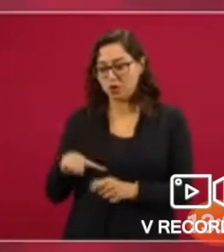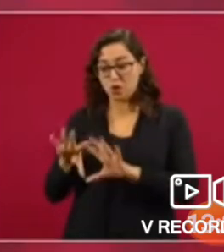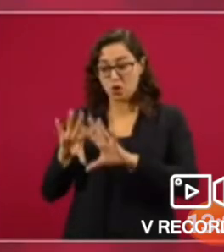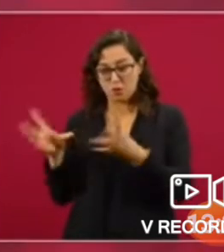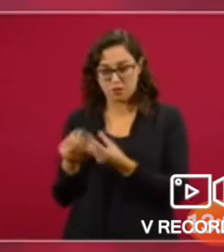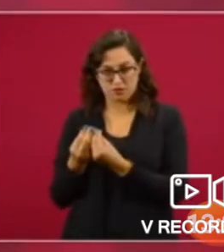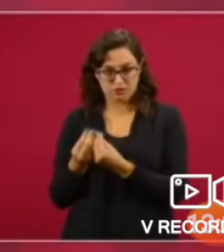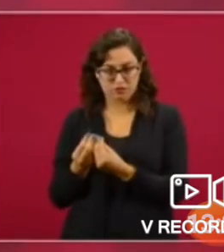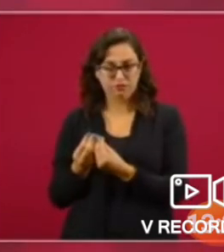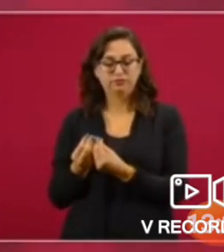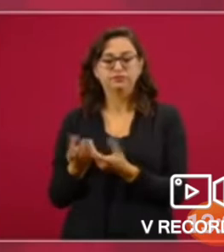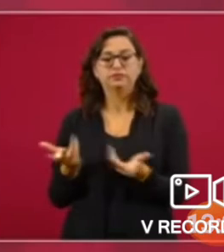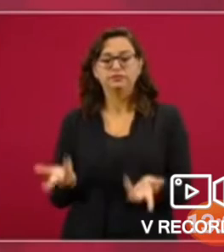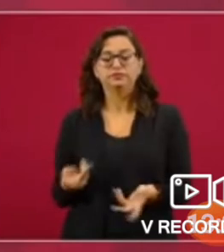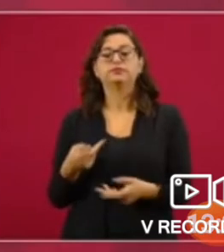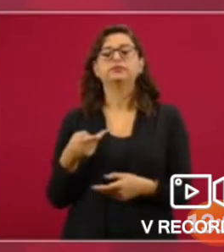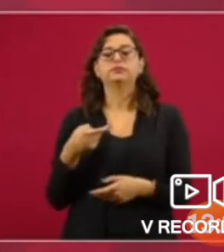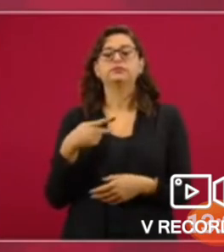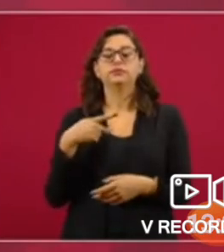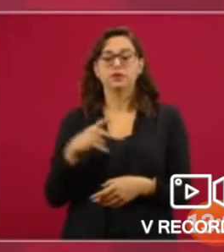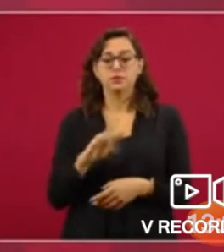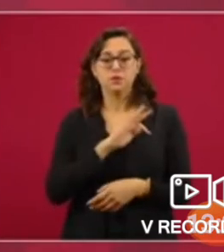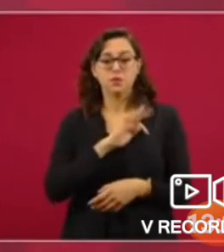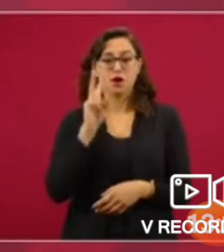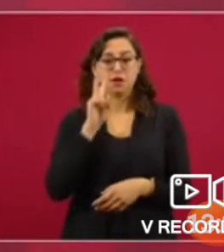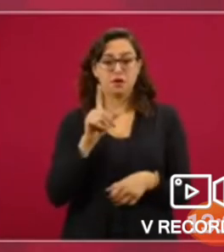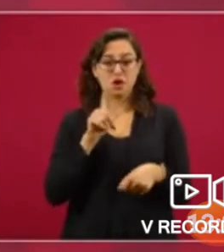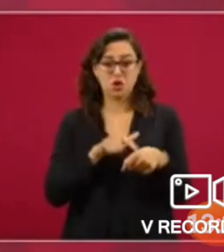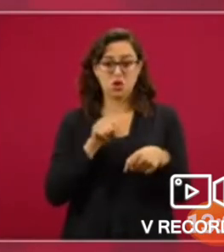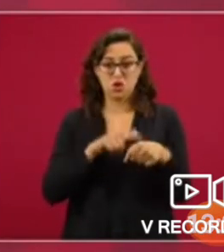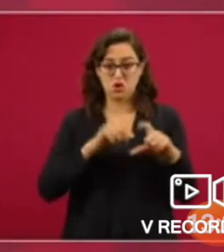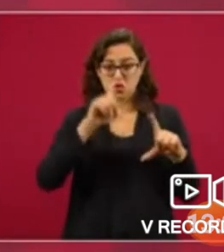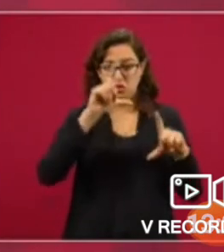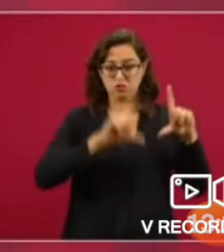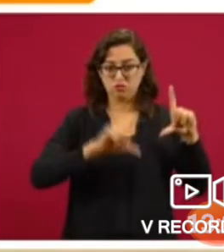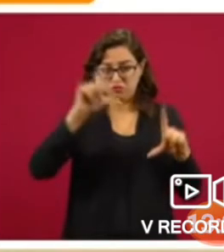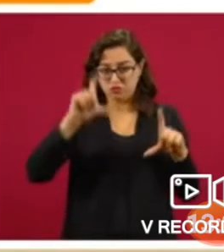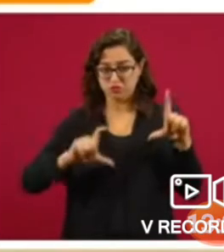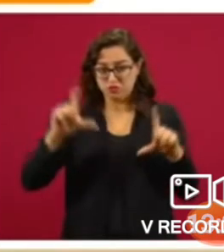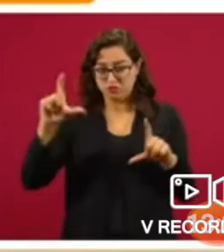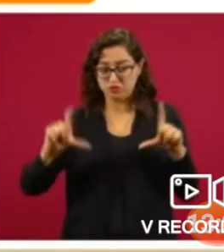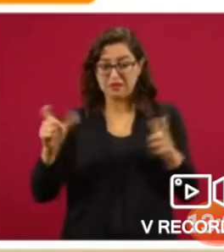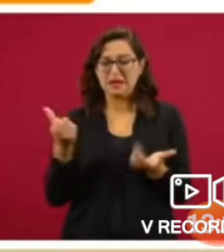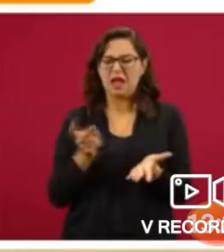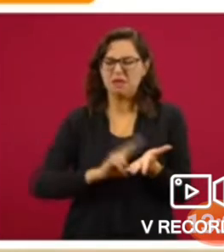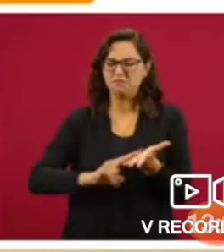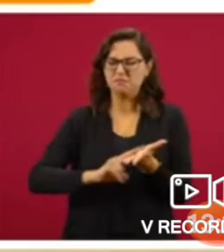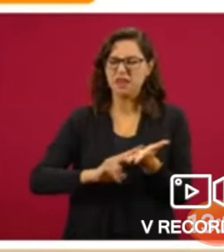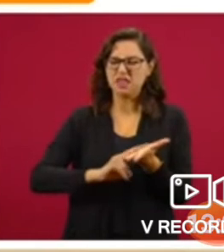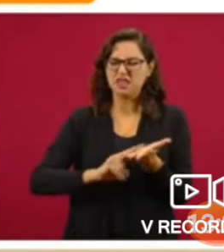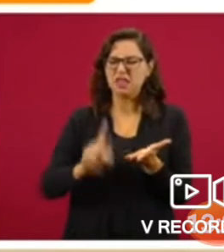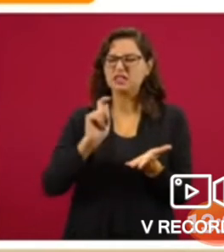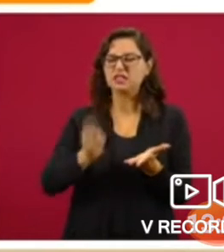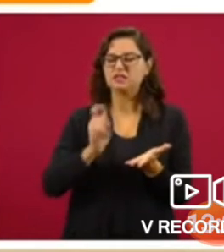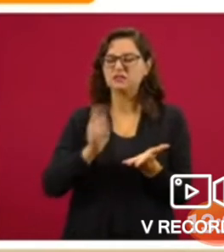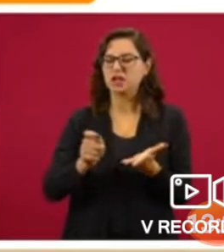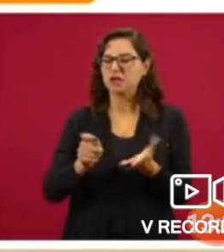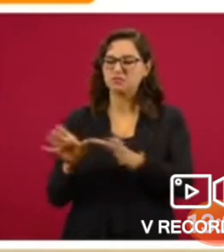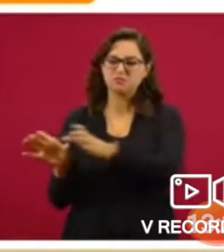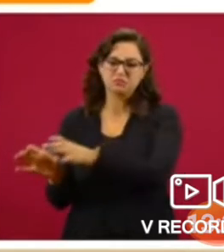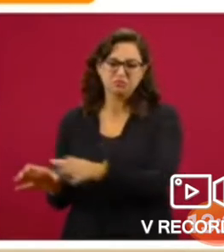como se puede ver por colores en la gráfica, los que están en color verde resultaron negativos,